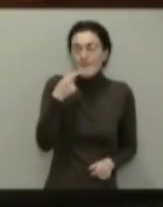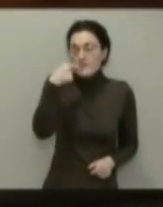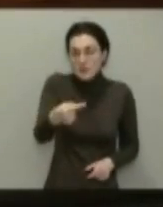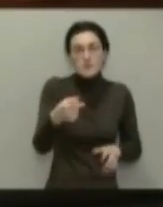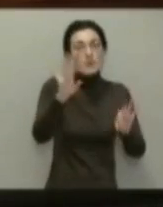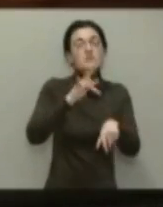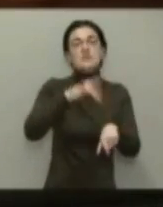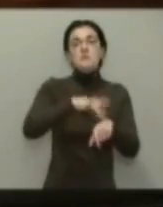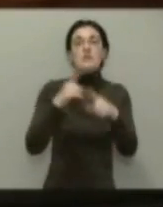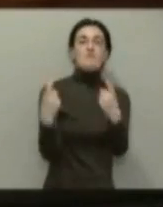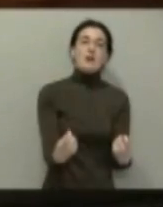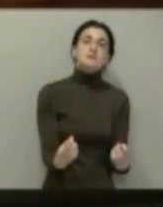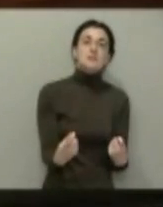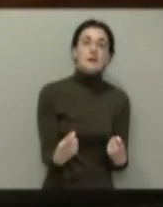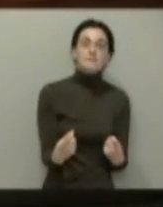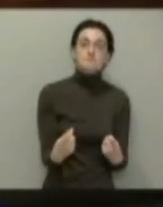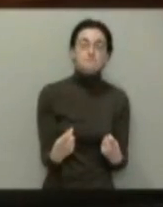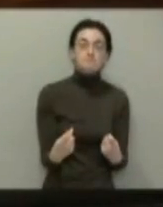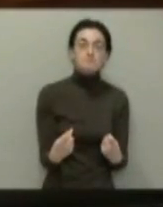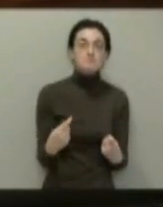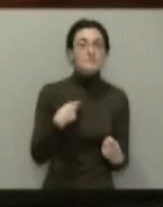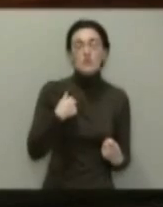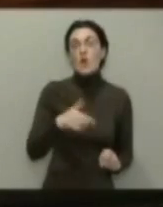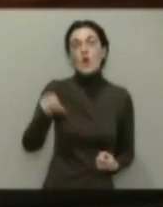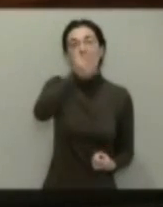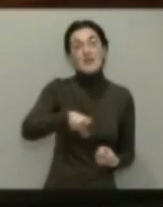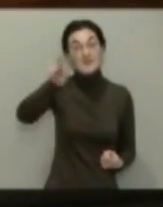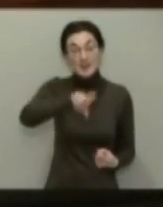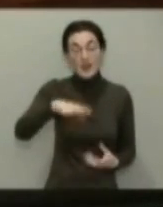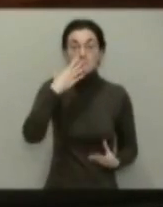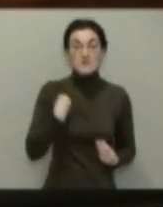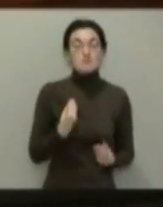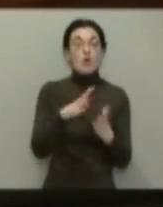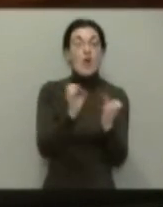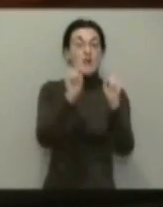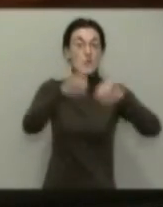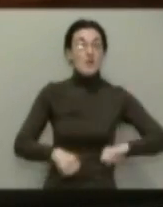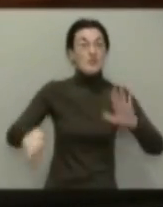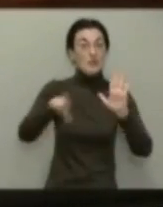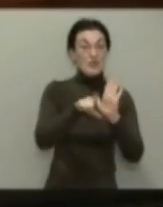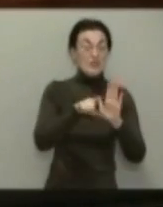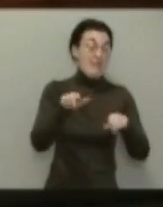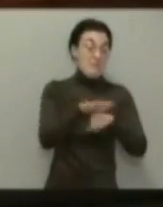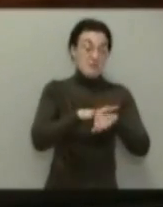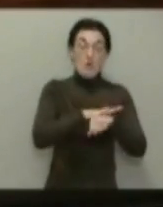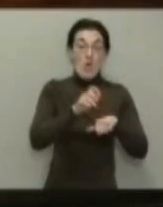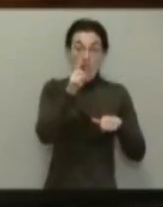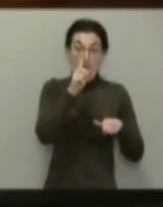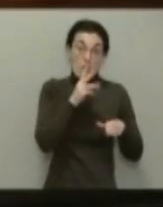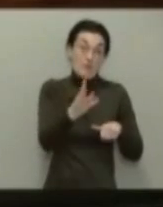es cierto que falta sensibilidad. No voy a reiterar lo que en nuestro acuerdo de legislatura se recoge, ha sido citado por